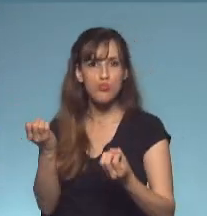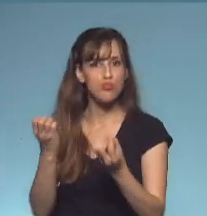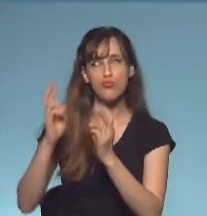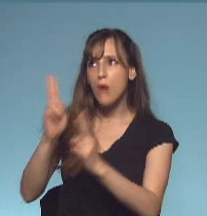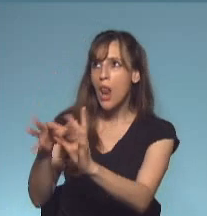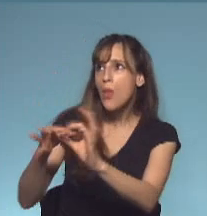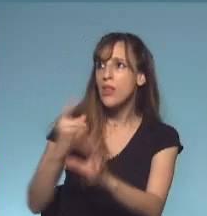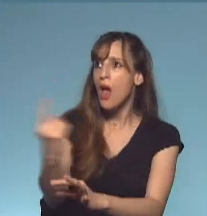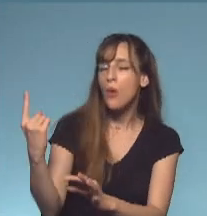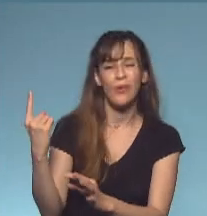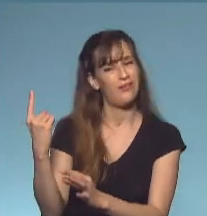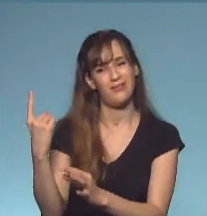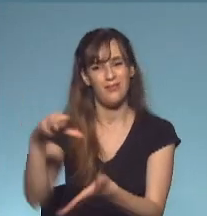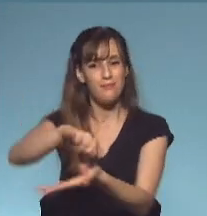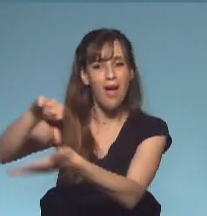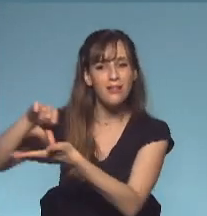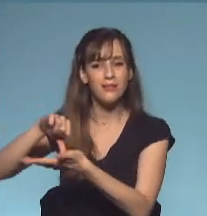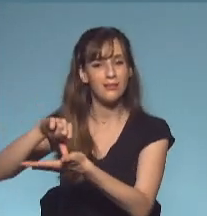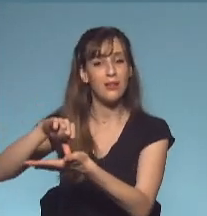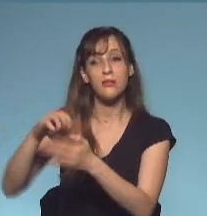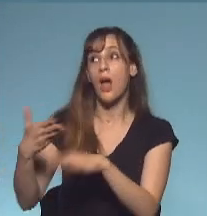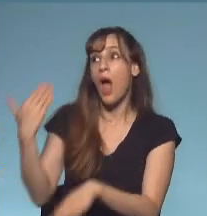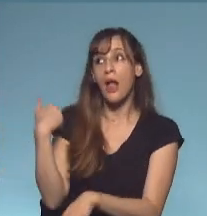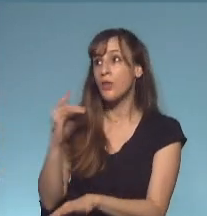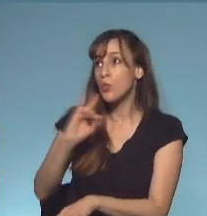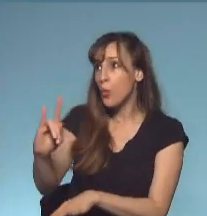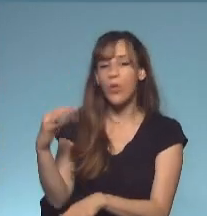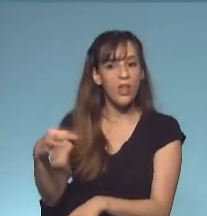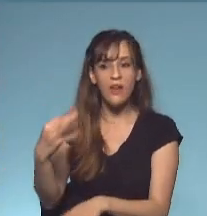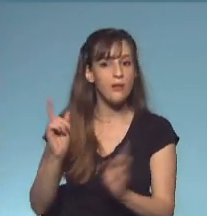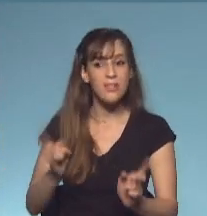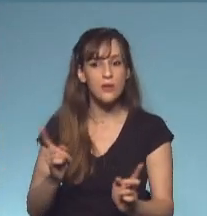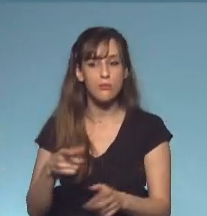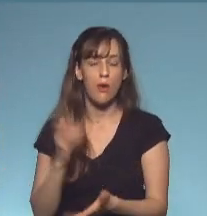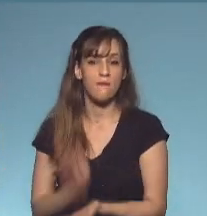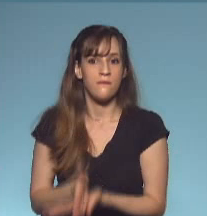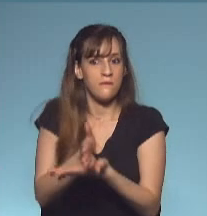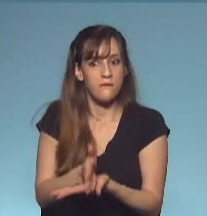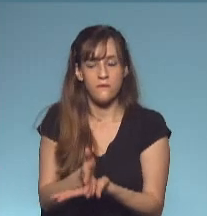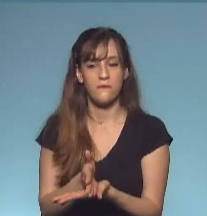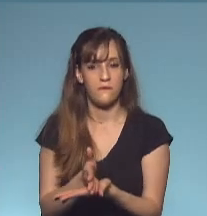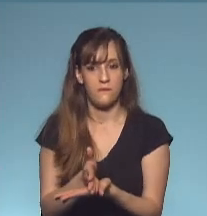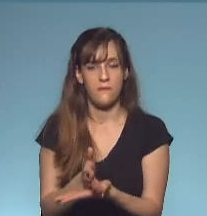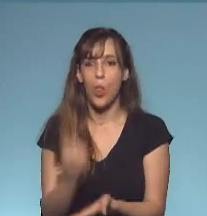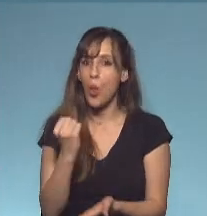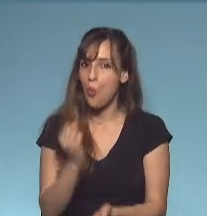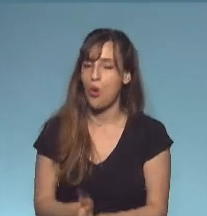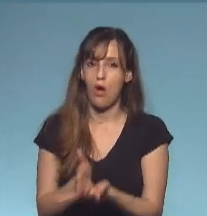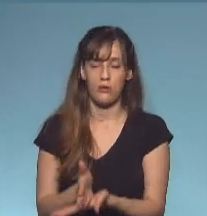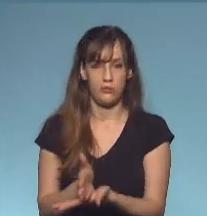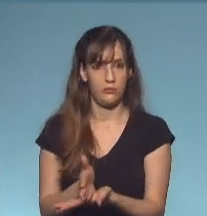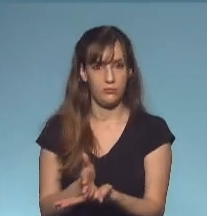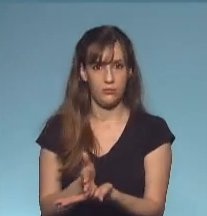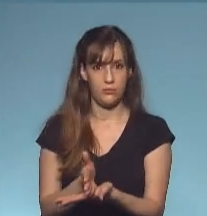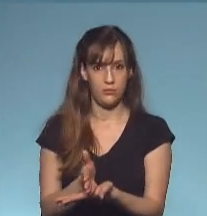todos países que cuando tuvieron que hacerlo tomaron medidas de cuidado restrictivas. Porque no está en